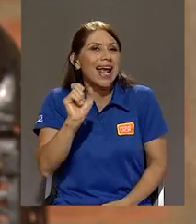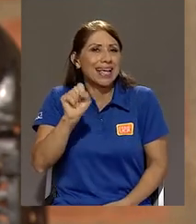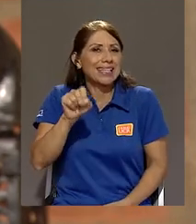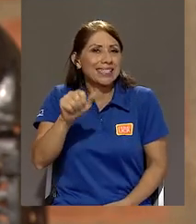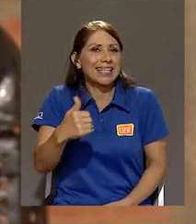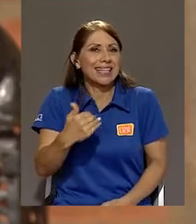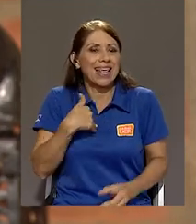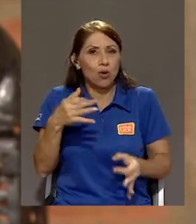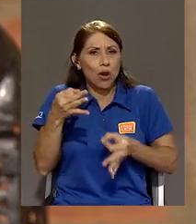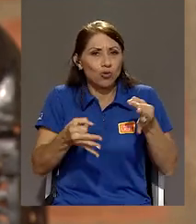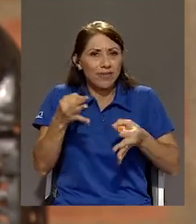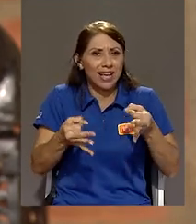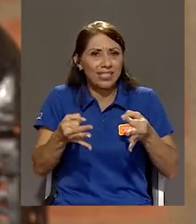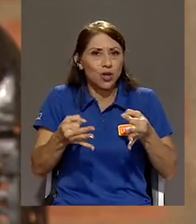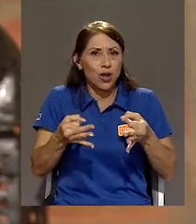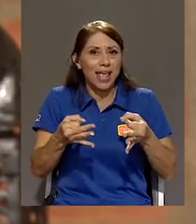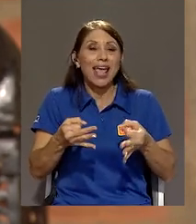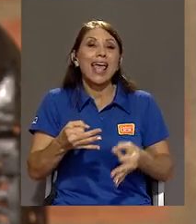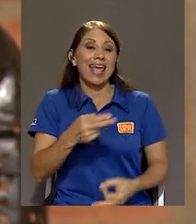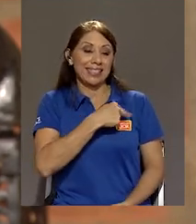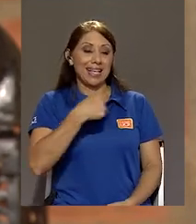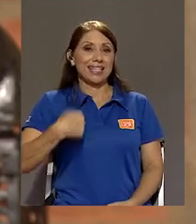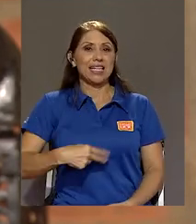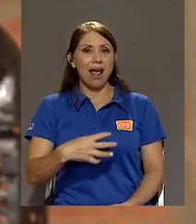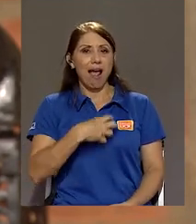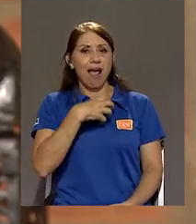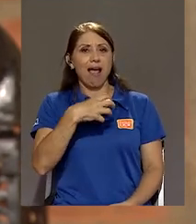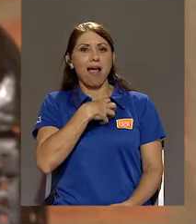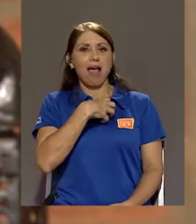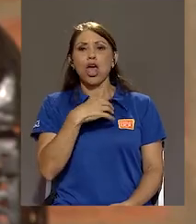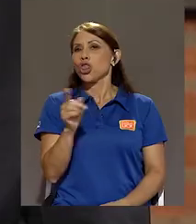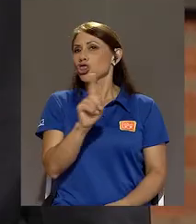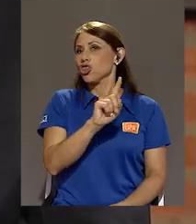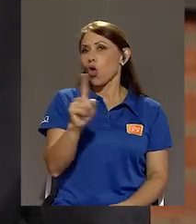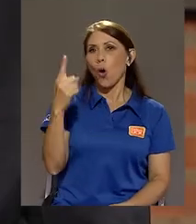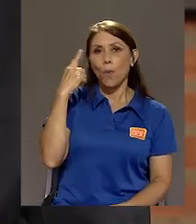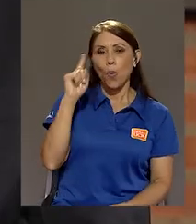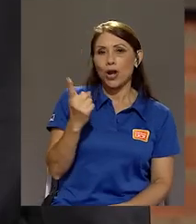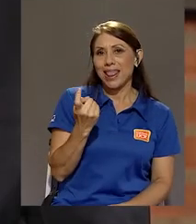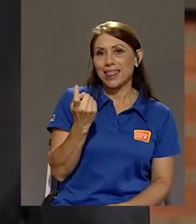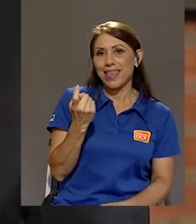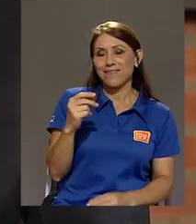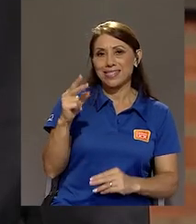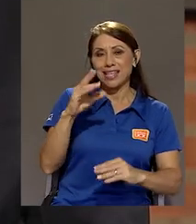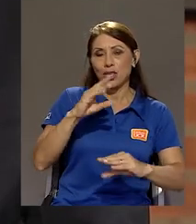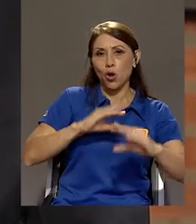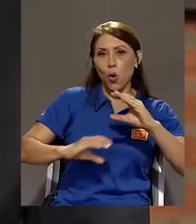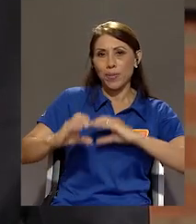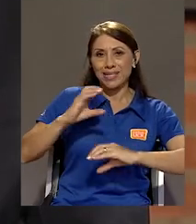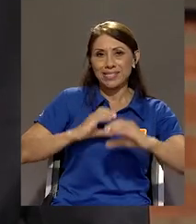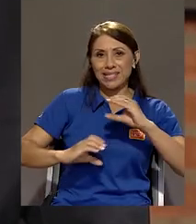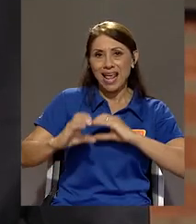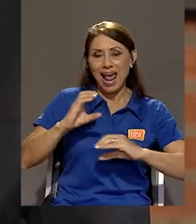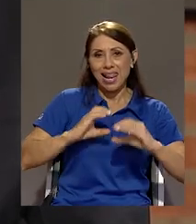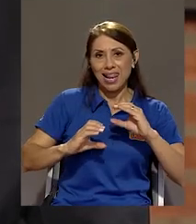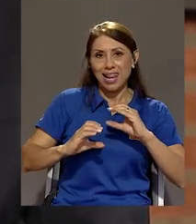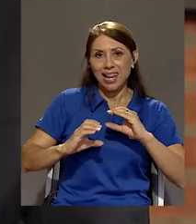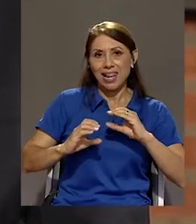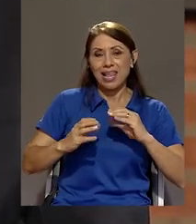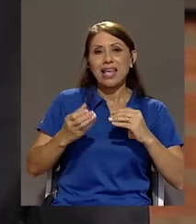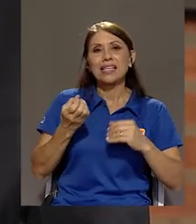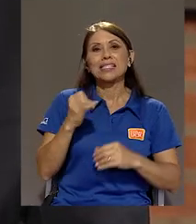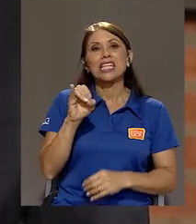es el reclamo que le plantea China, no por el déficit comercial, sino por